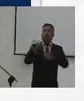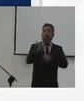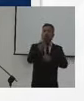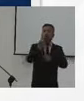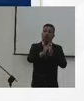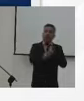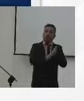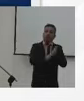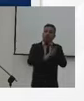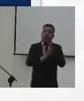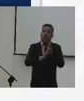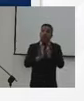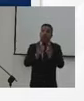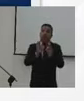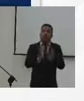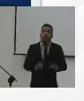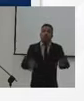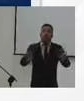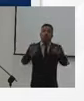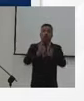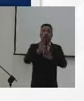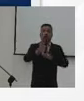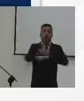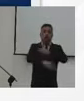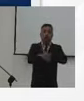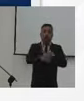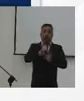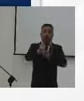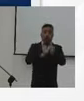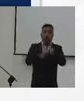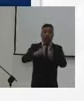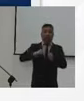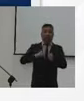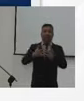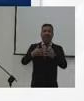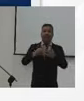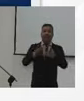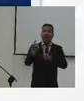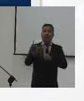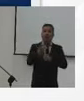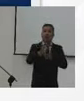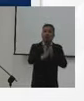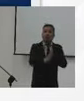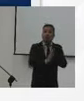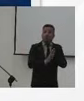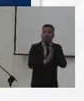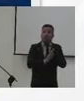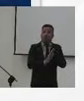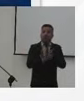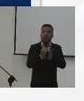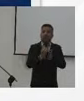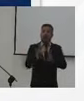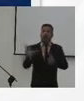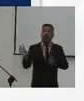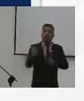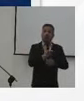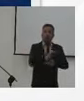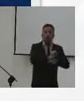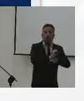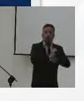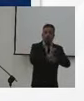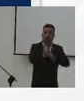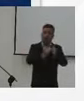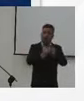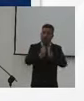sistema único de información. Es vital que el Ministerio del Deporte pueda tener un sistema único de información para que todos los